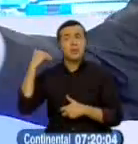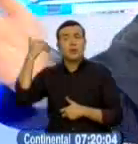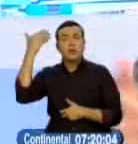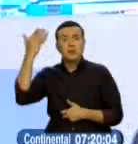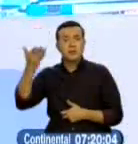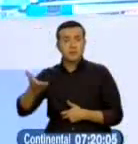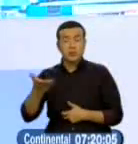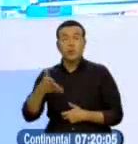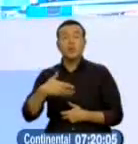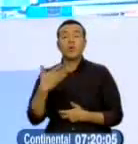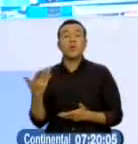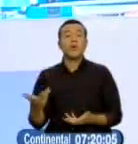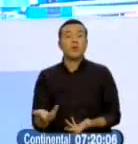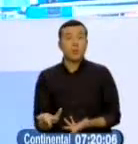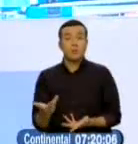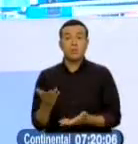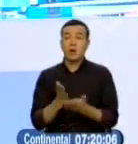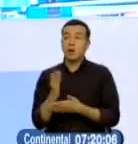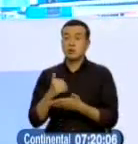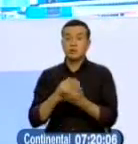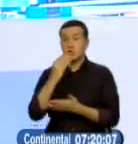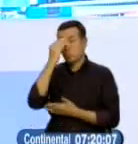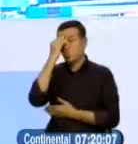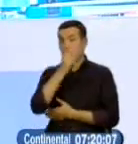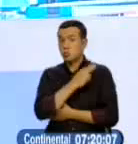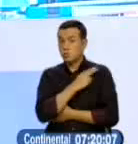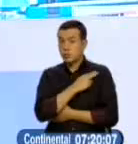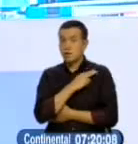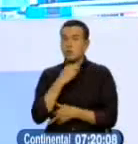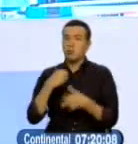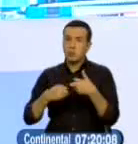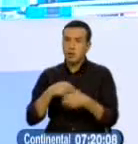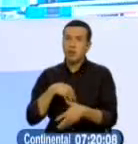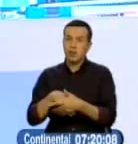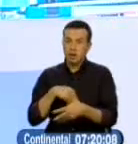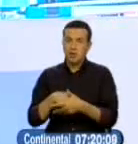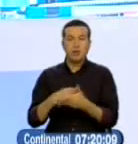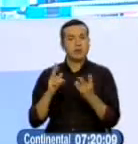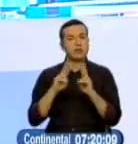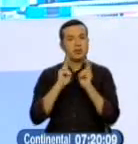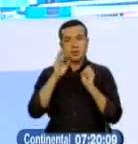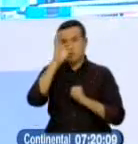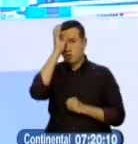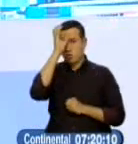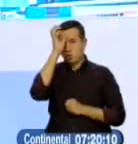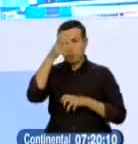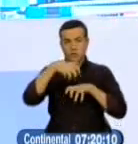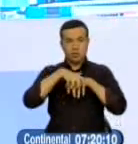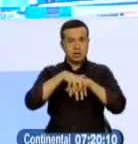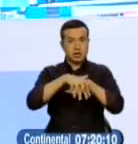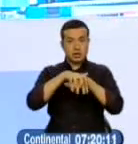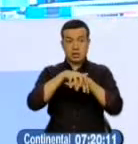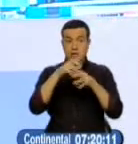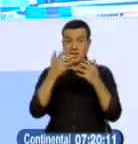potencia también finalmente en el acceso a la educación superior. Por lo tanto, el concepto de integralidad